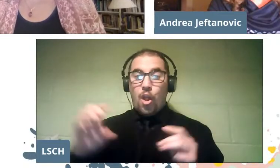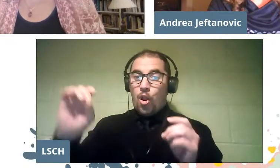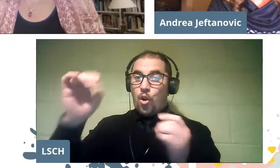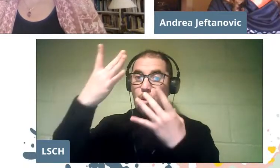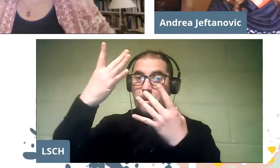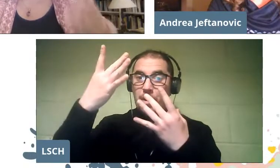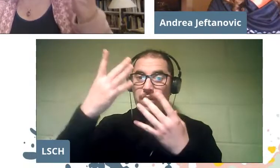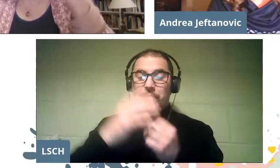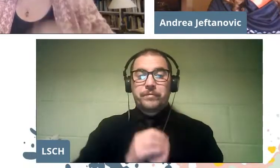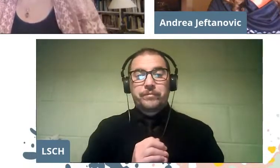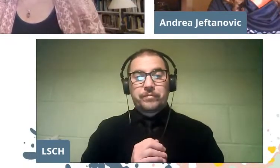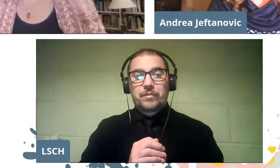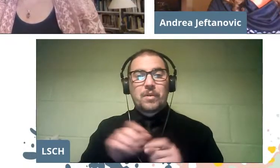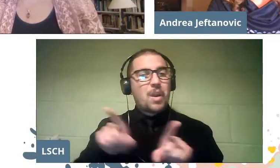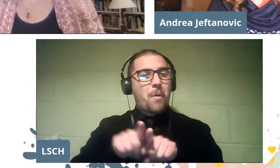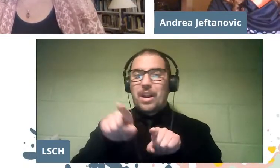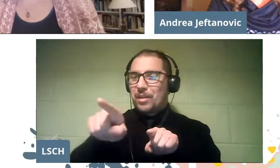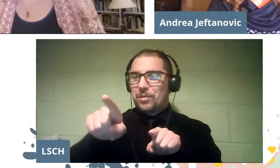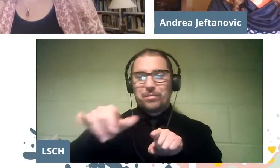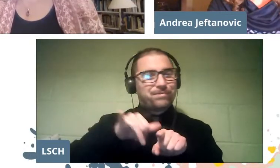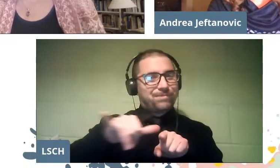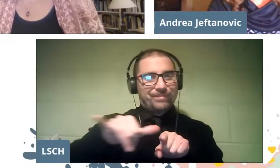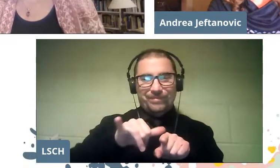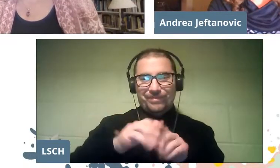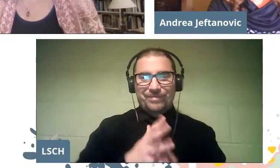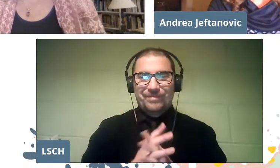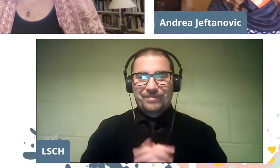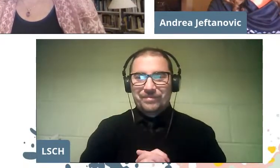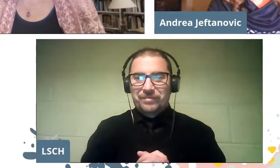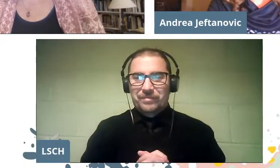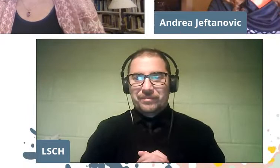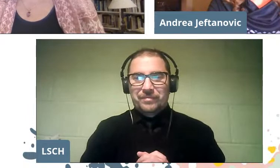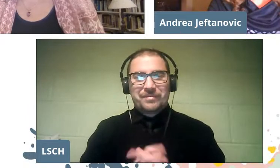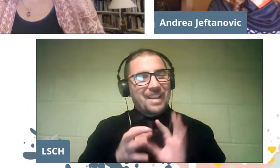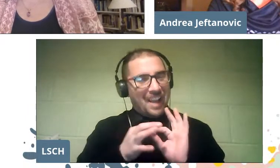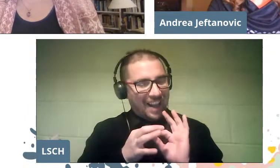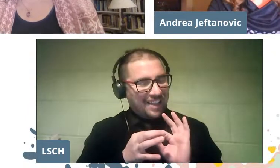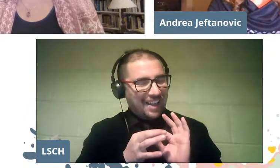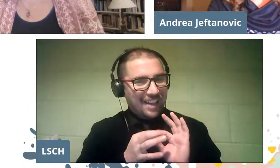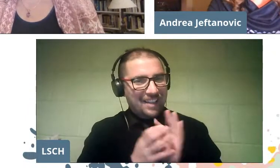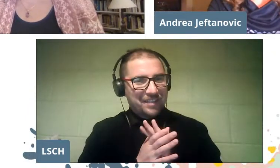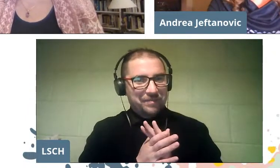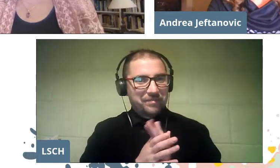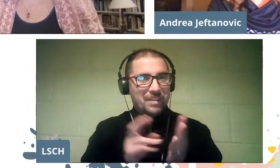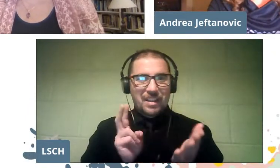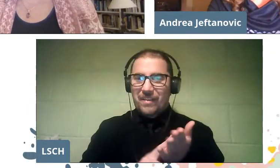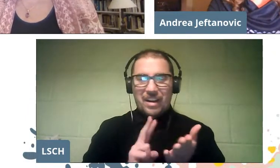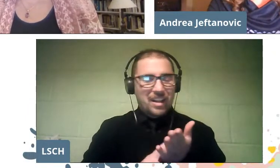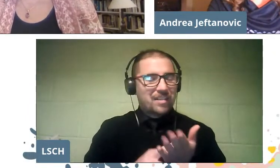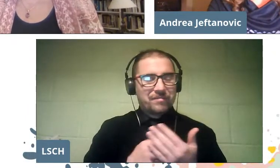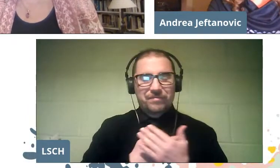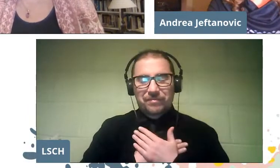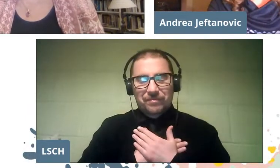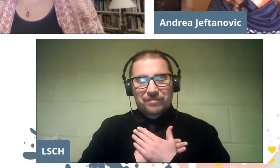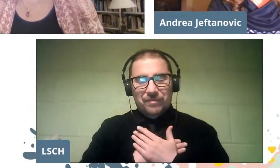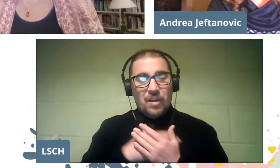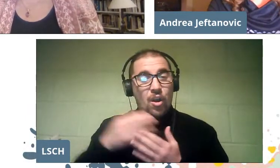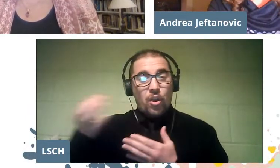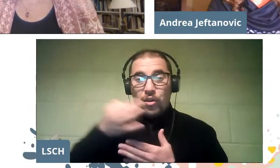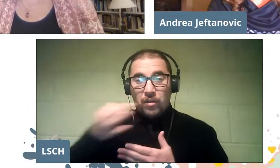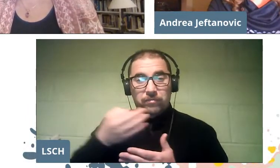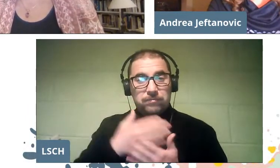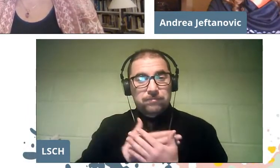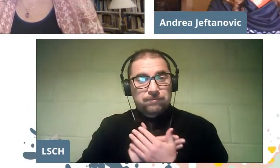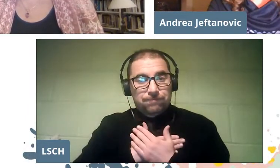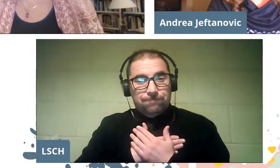luminosa como tú. Muchas gracias. La verdad, muy bello todo lo que has dicho.